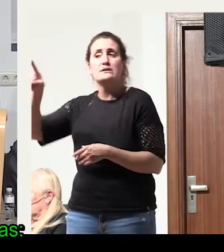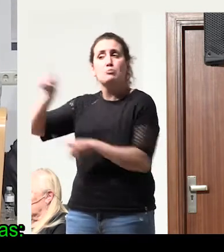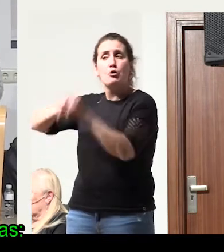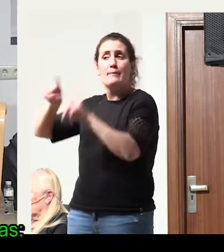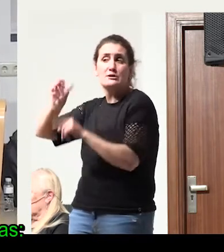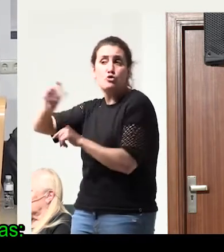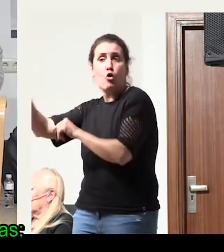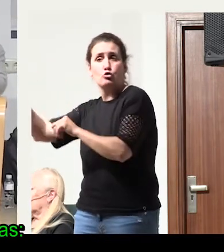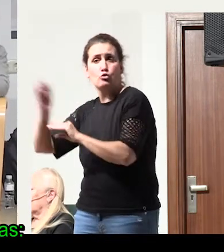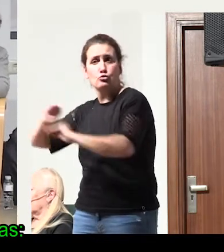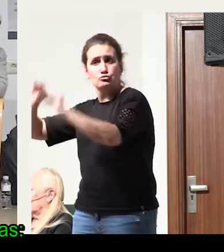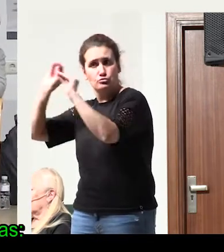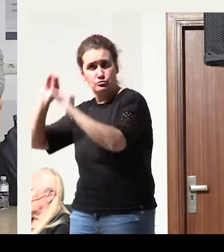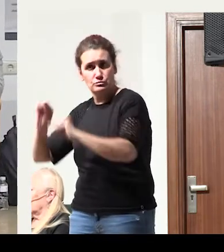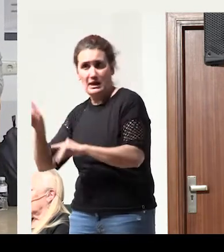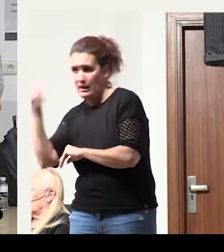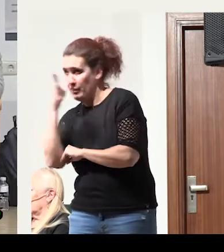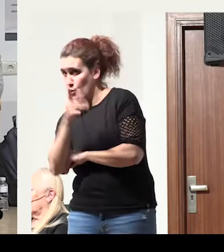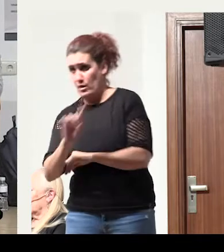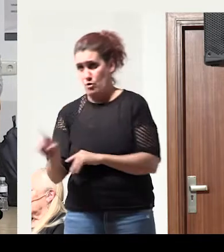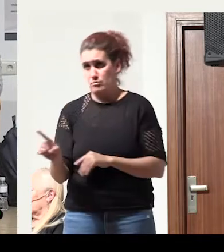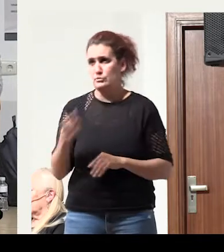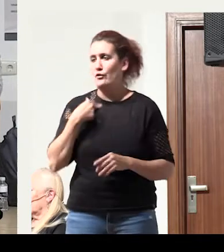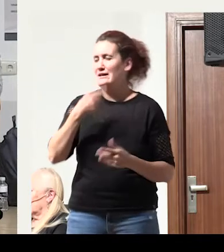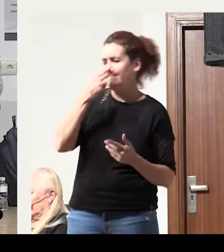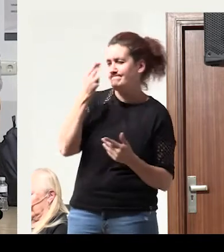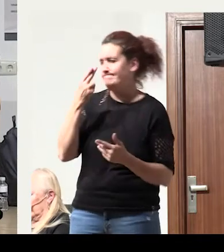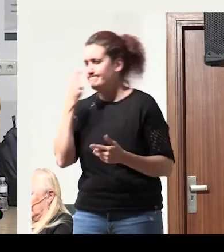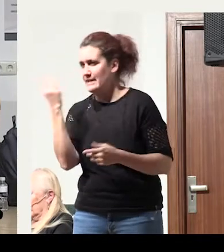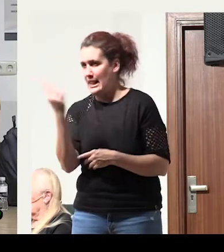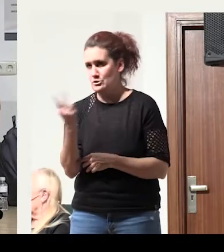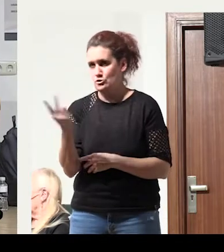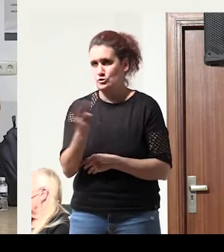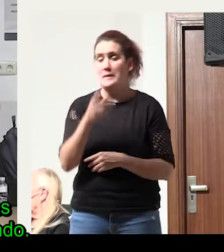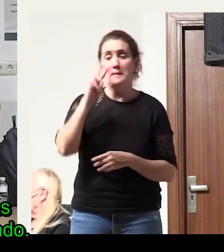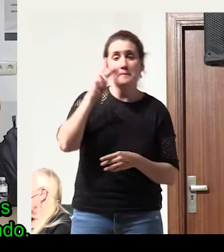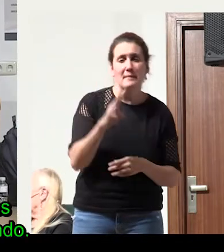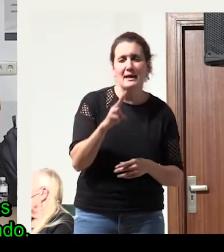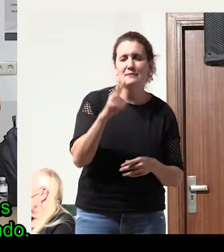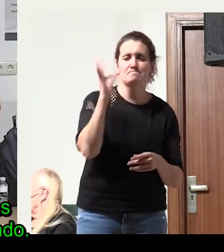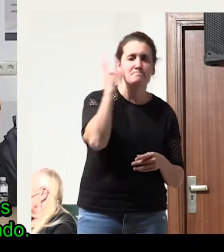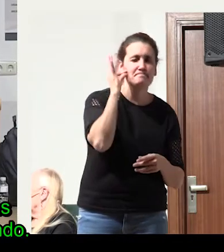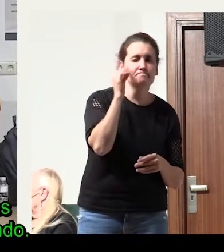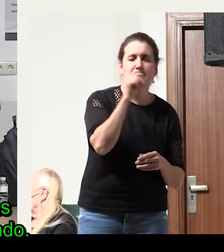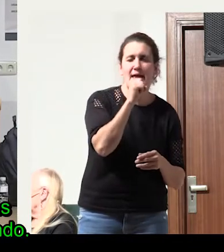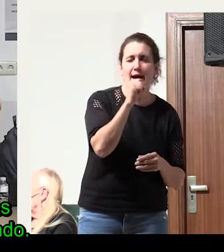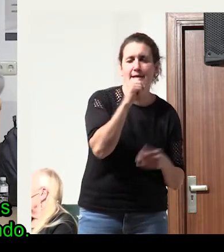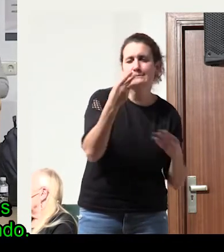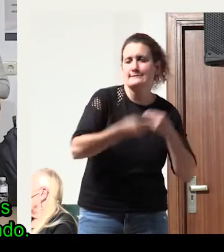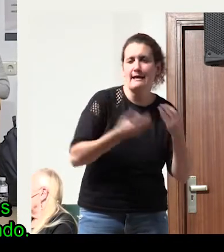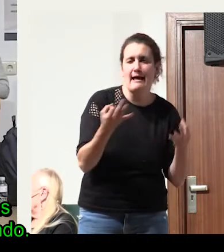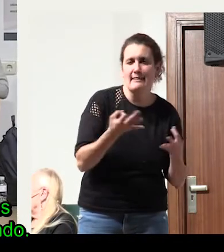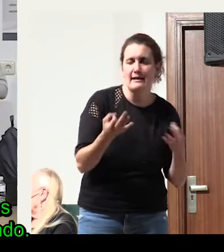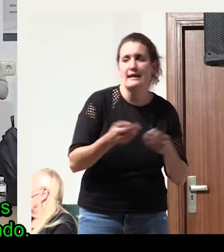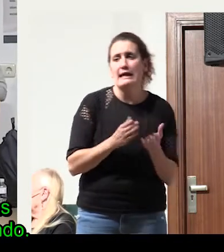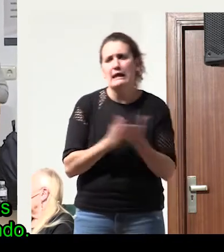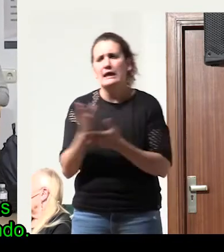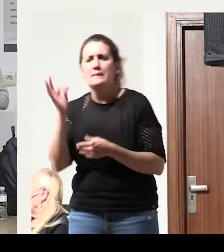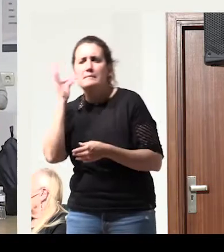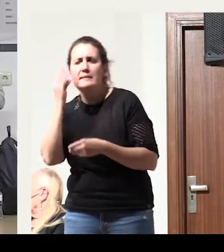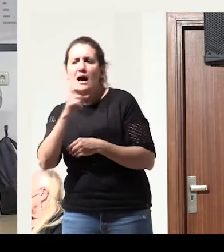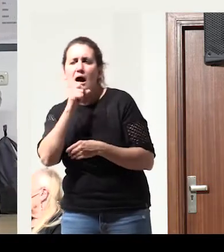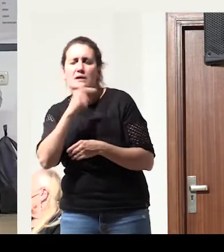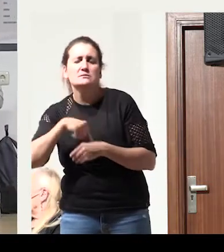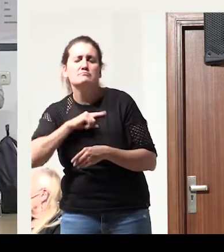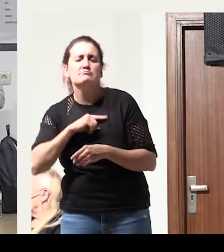Entonces, eso a mí, o sea, me interesan las dos cosas. Ver qué pasa con las viejas, pero ver también las viejas qué podemos hacer que los demás no están haciendo. Algo claro.